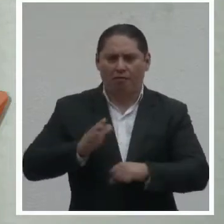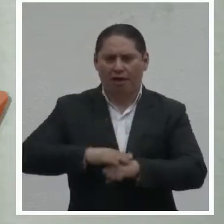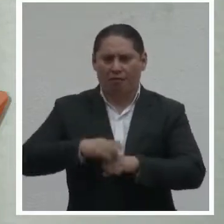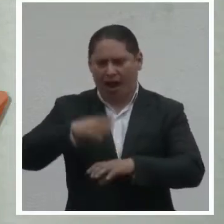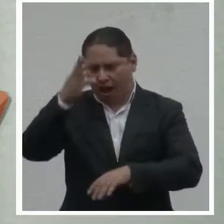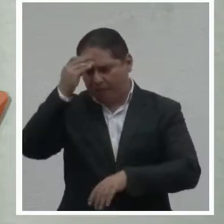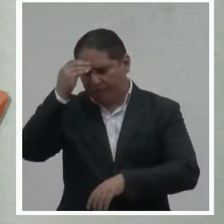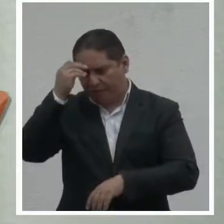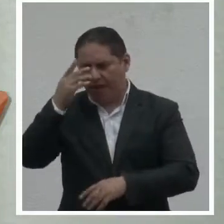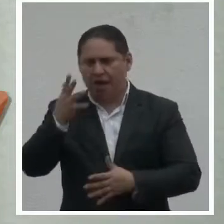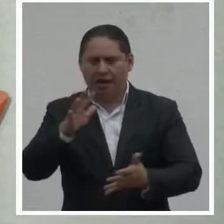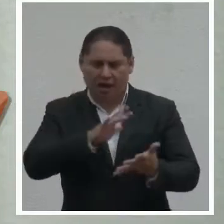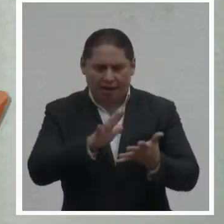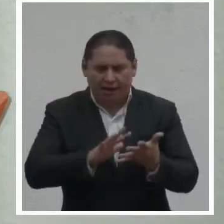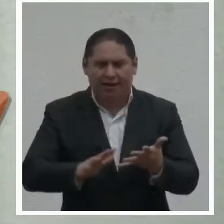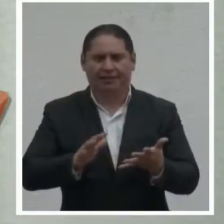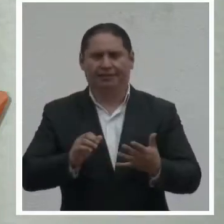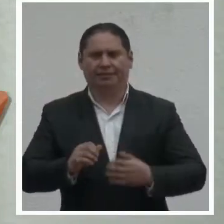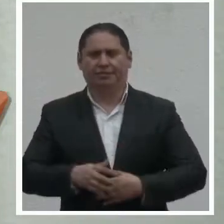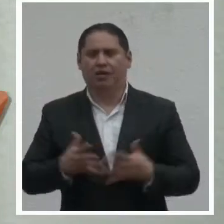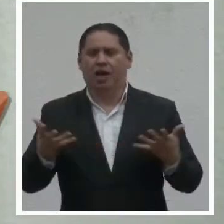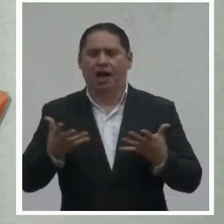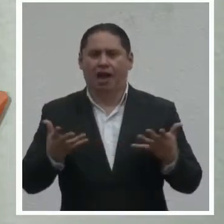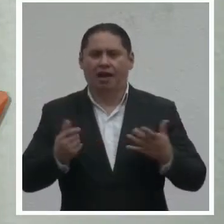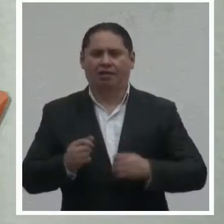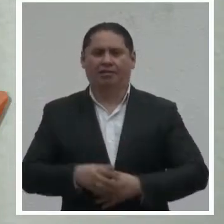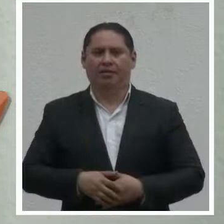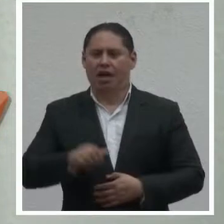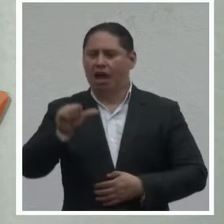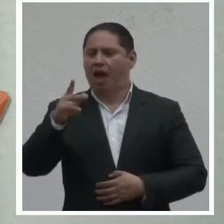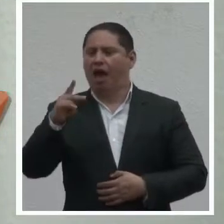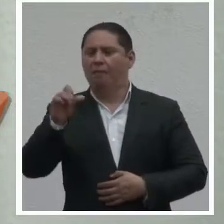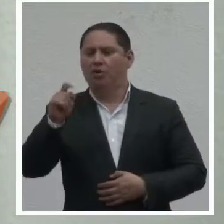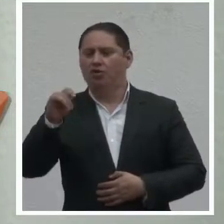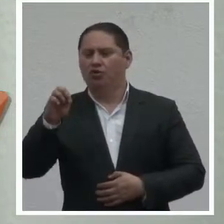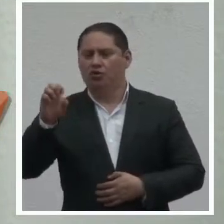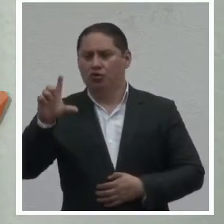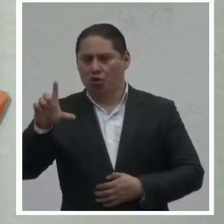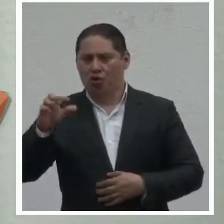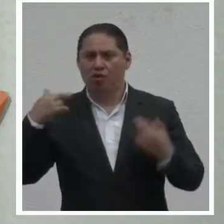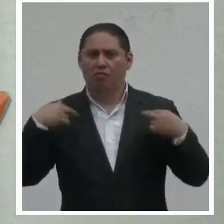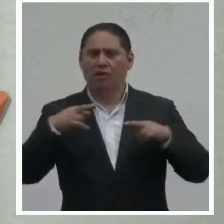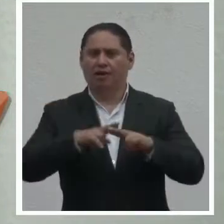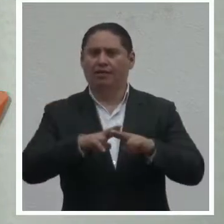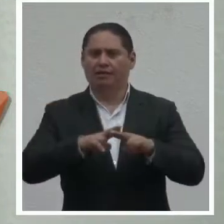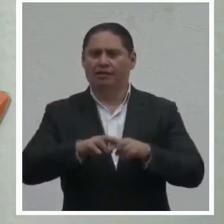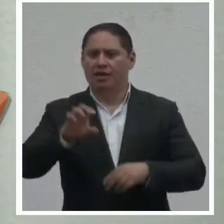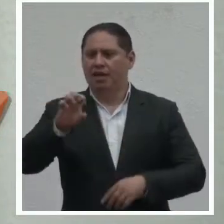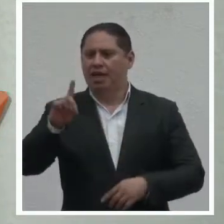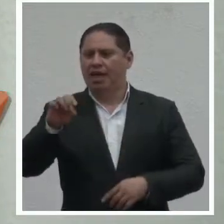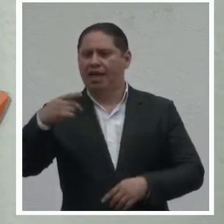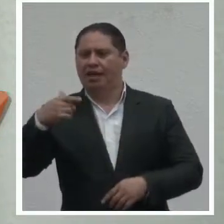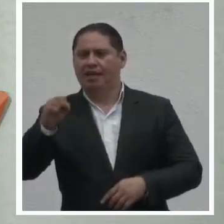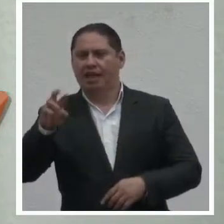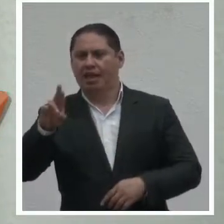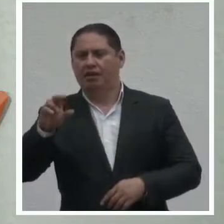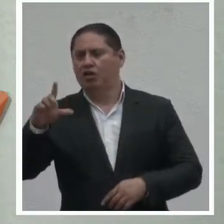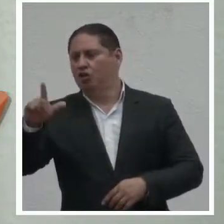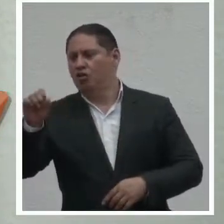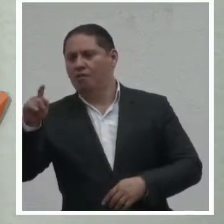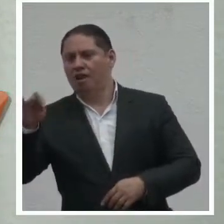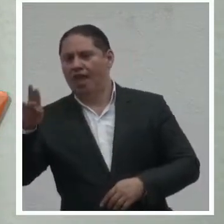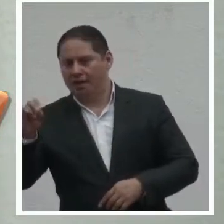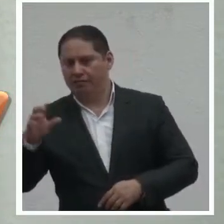de Chiapas, como lo hizo el apóstol de la educación, el maestro Edgar Robledo. El